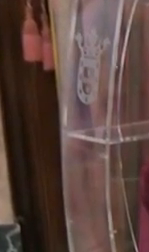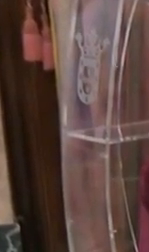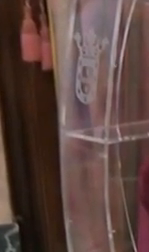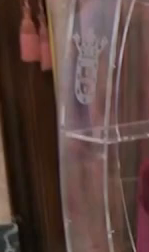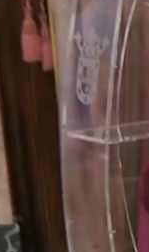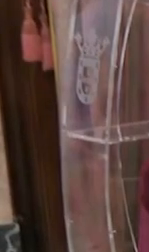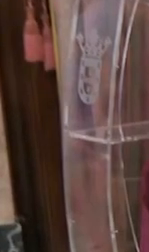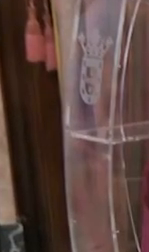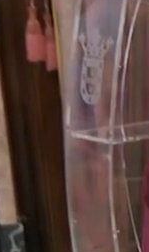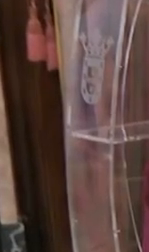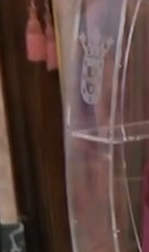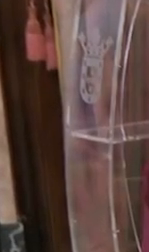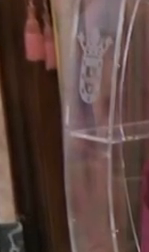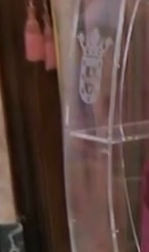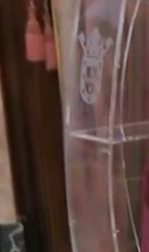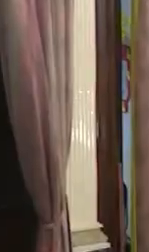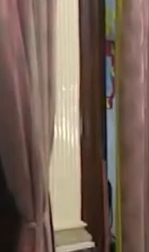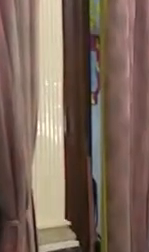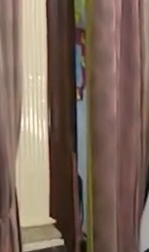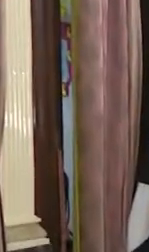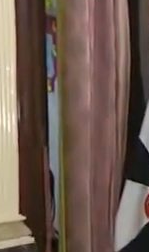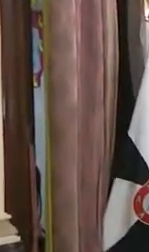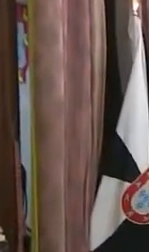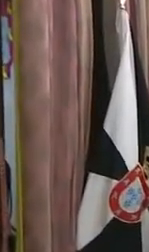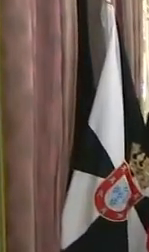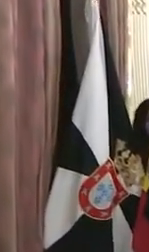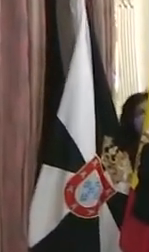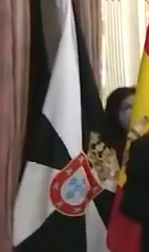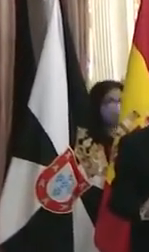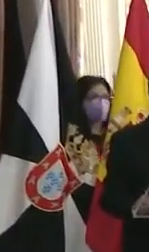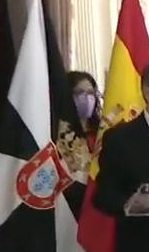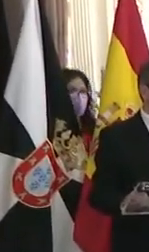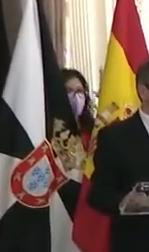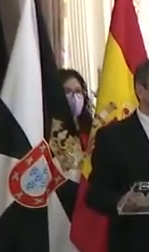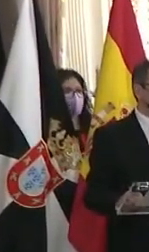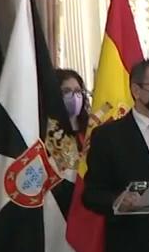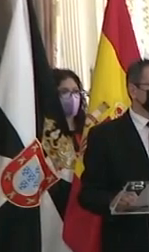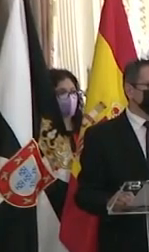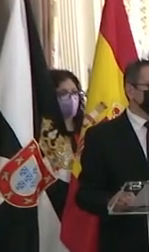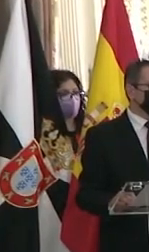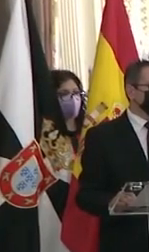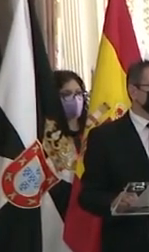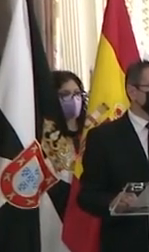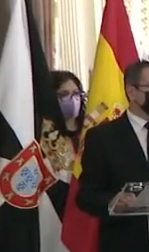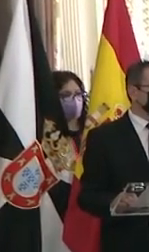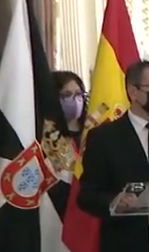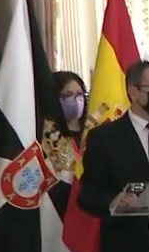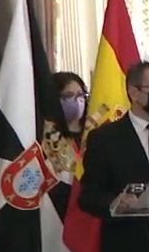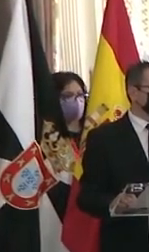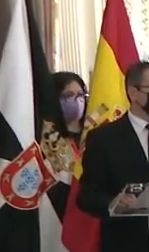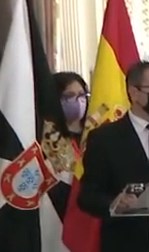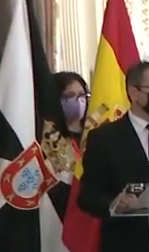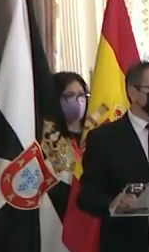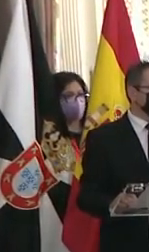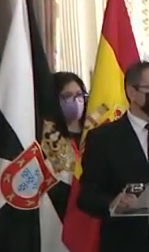Cruz Blanca. Además, el Pleno de la Asamblea ha realizado una declaración institucional a la que no ha acudido Vox, con la que ha condenado